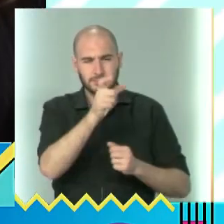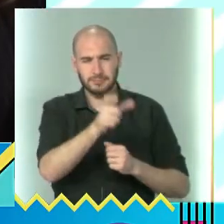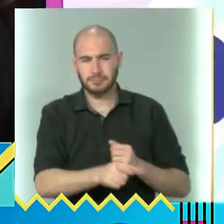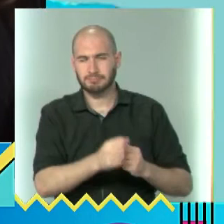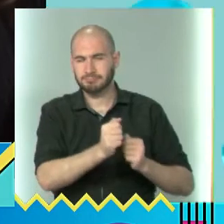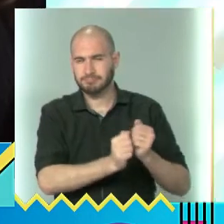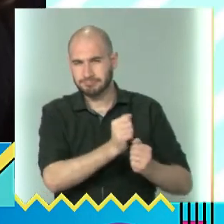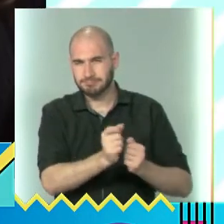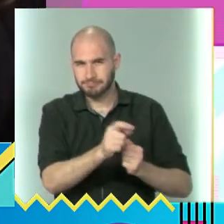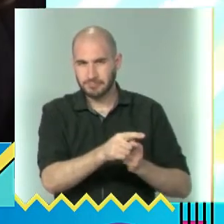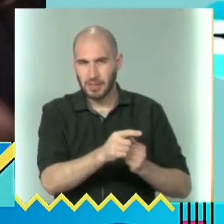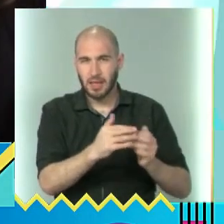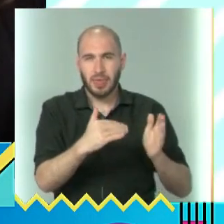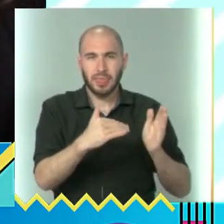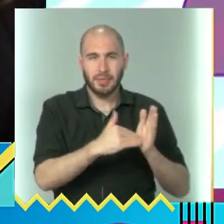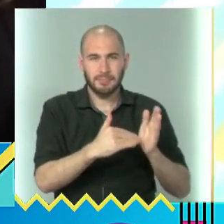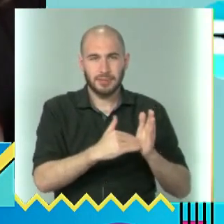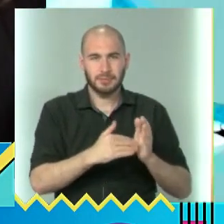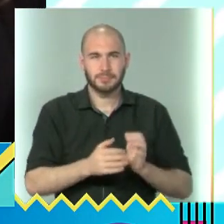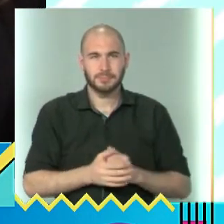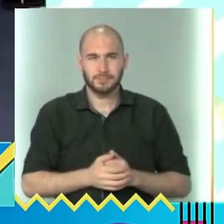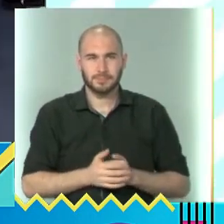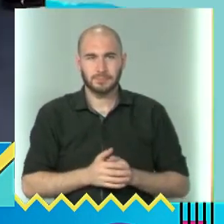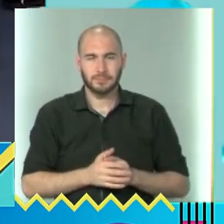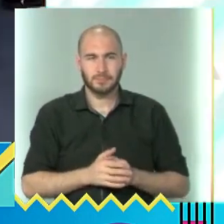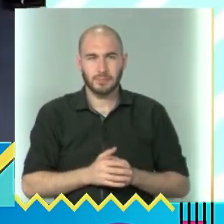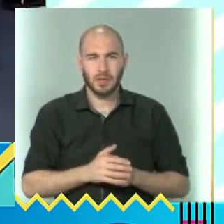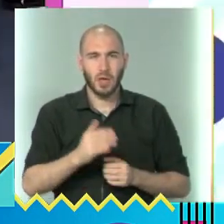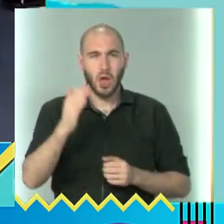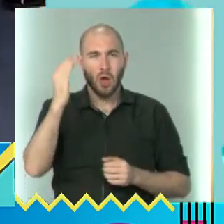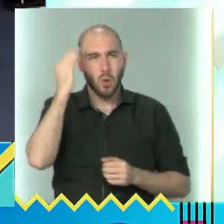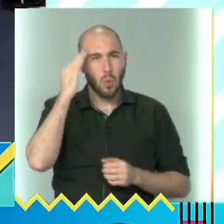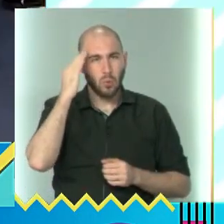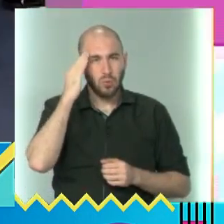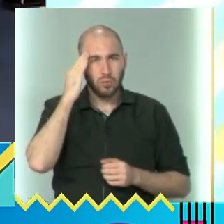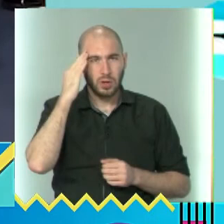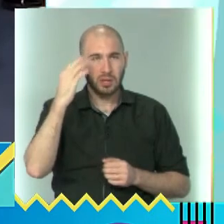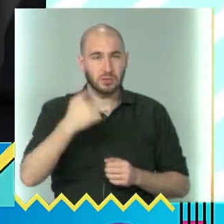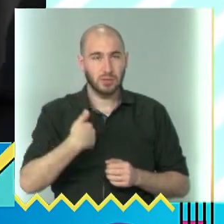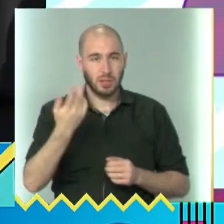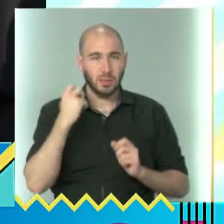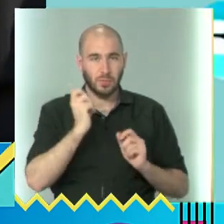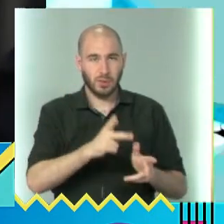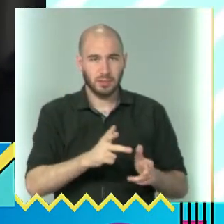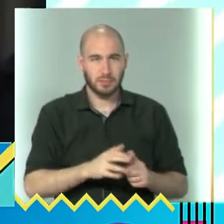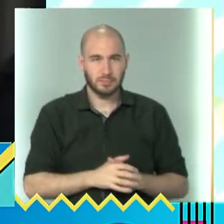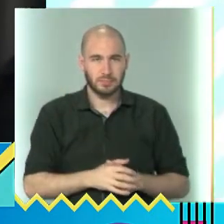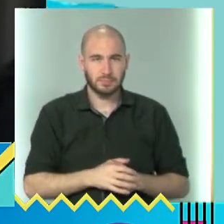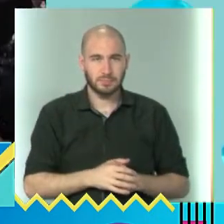sujeto acorde a, digamos, esta cultura a la que me he referido ya, ¿no?